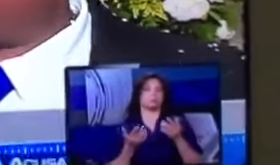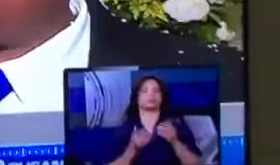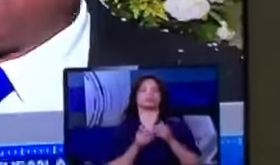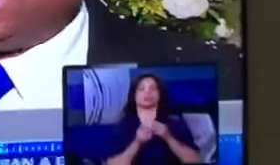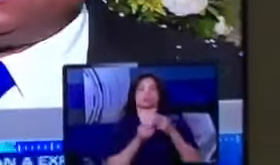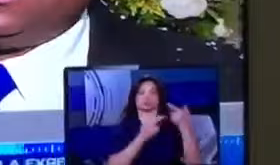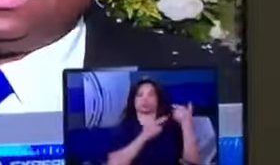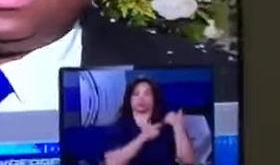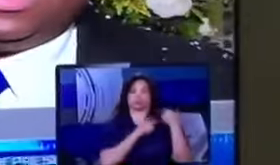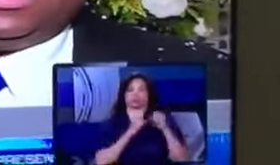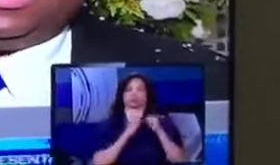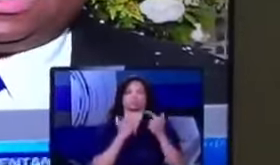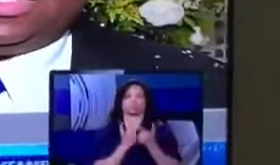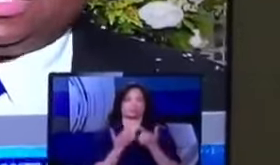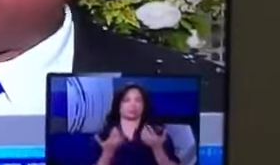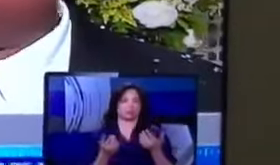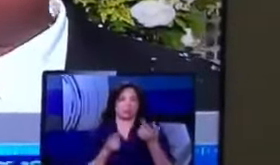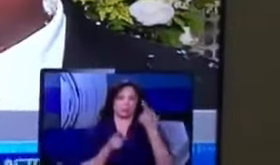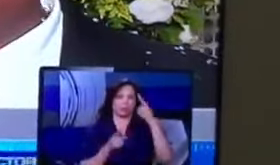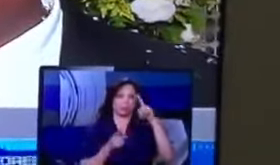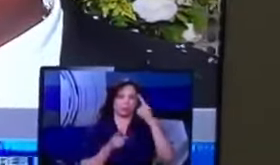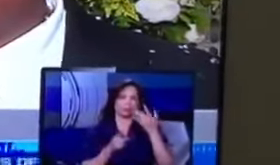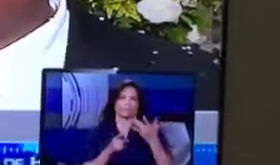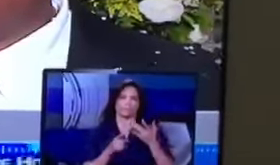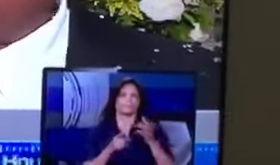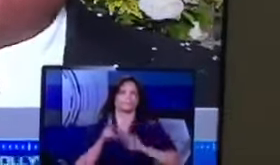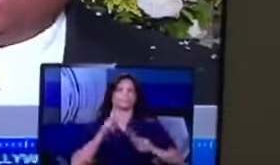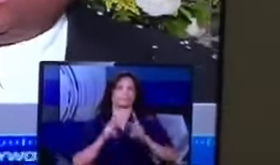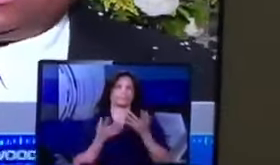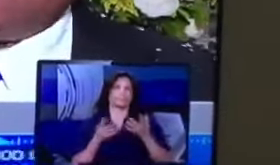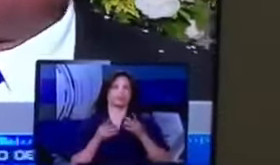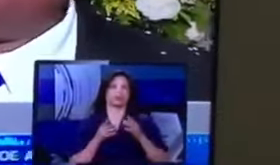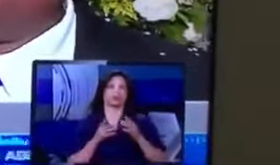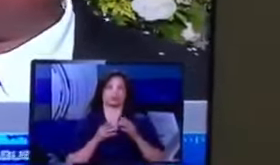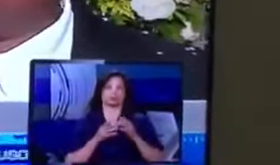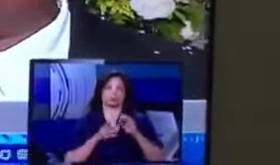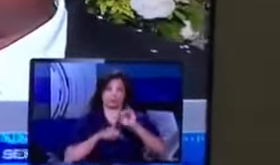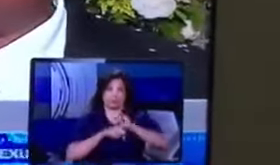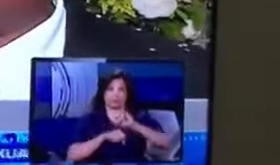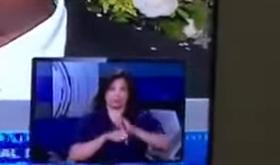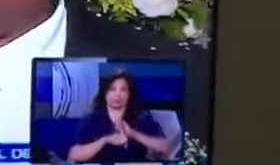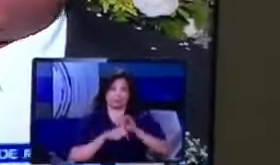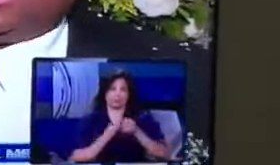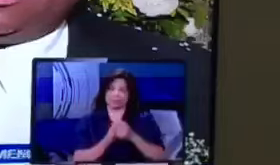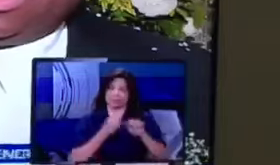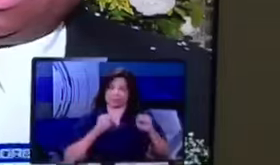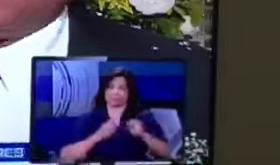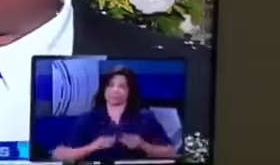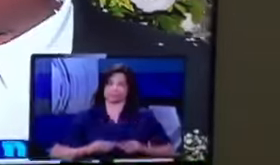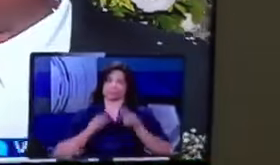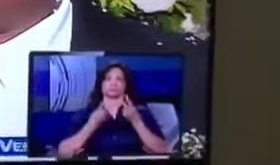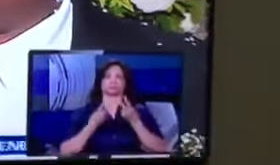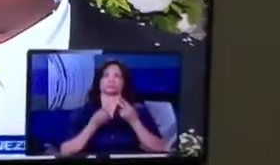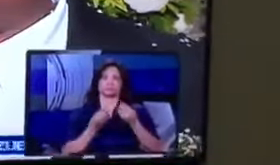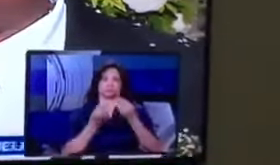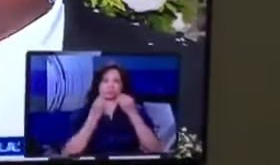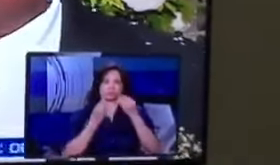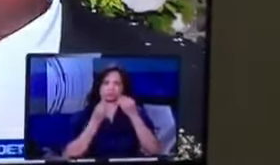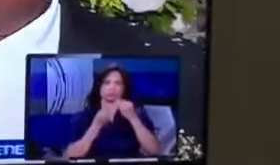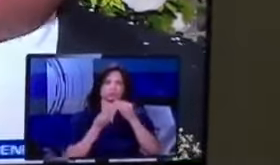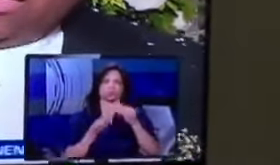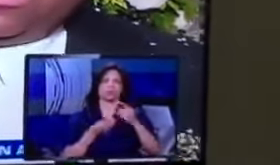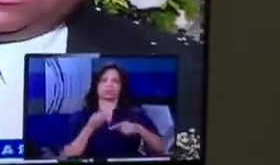con su rol social, guiar a un pueblo, ¿verdad?, por el camino del Señor. Sobre todo enseñándonos acerca